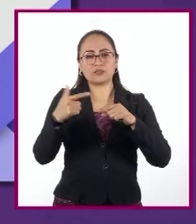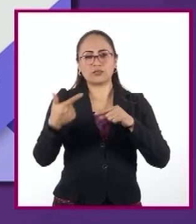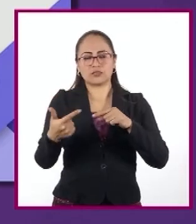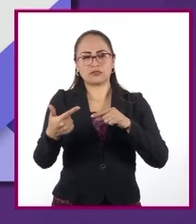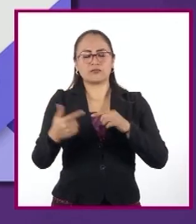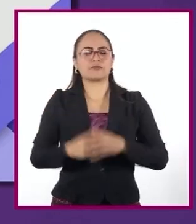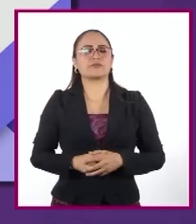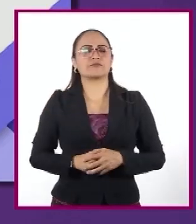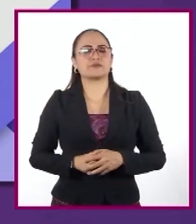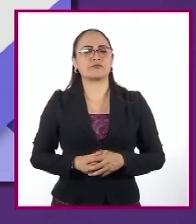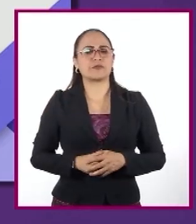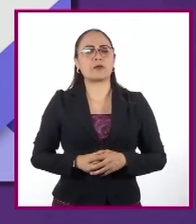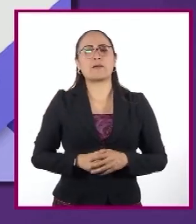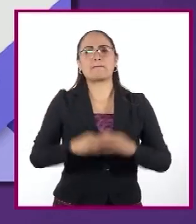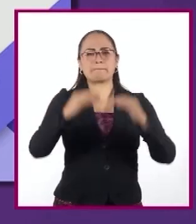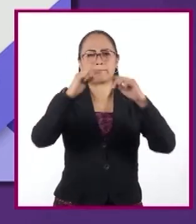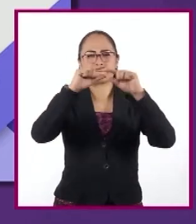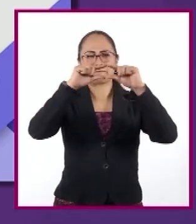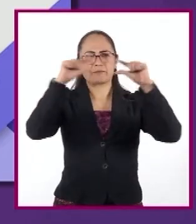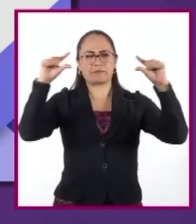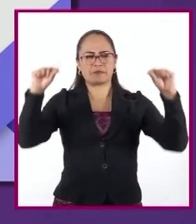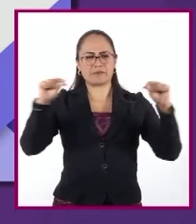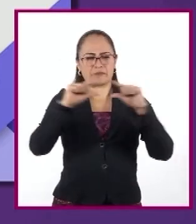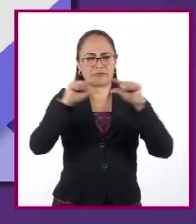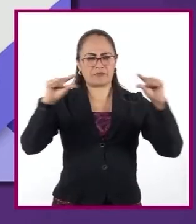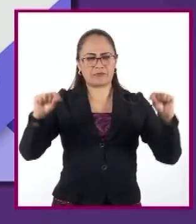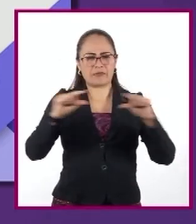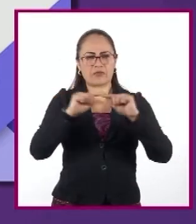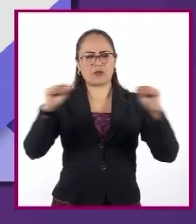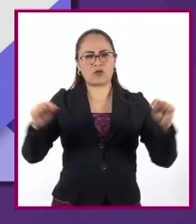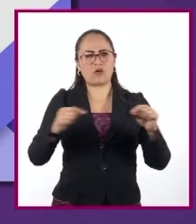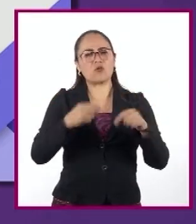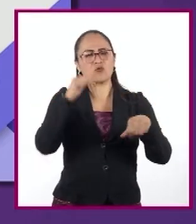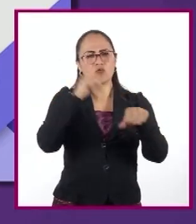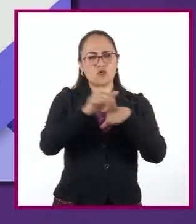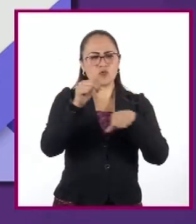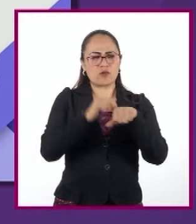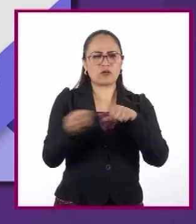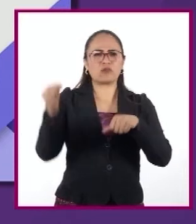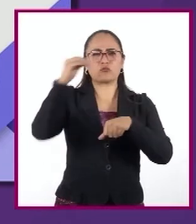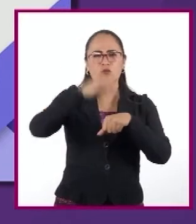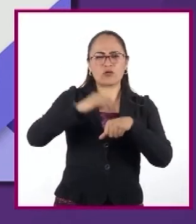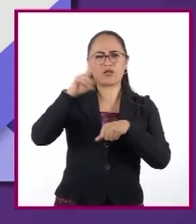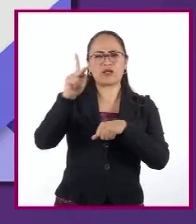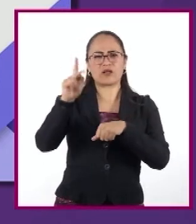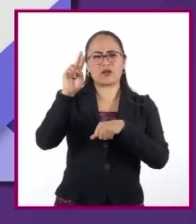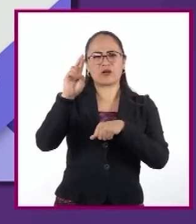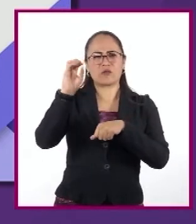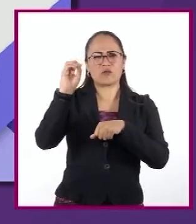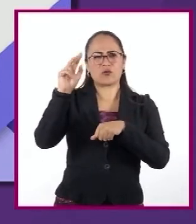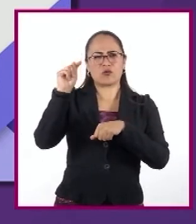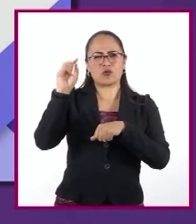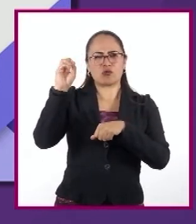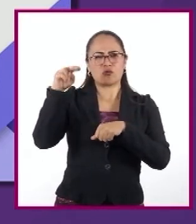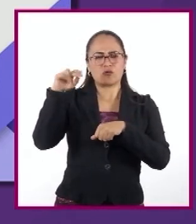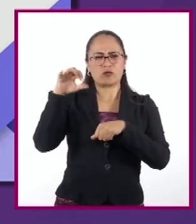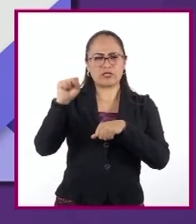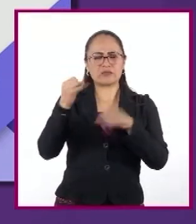un mismo periodo se van incrementando uno a uno el número de protones de acuerdo con su número